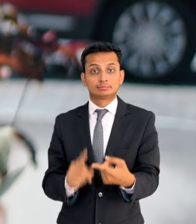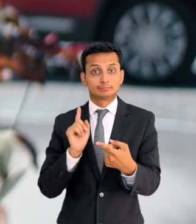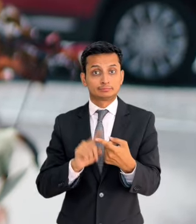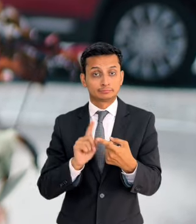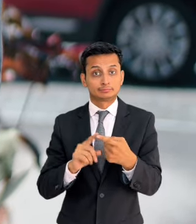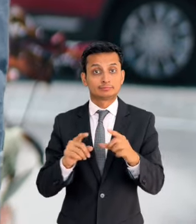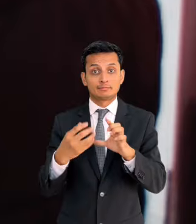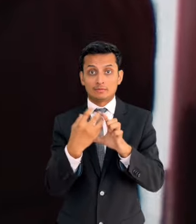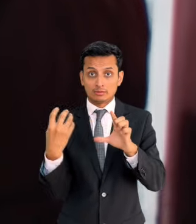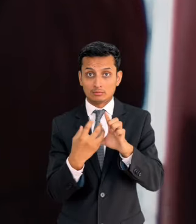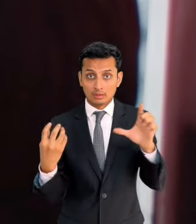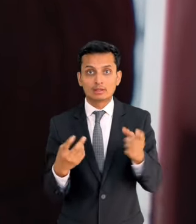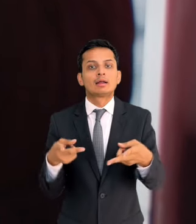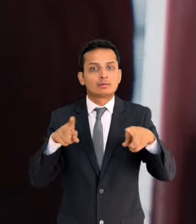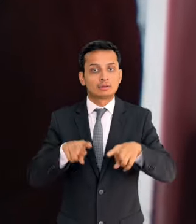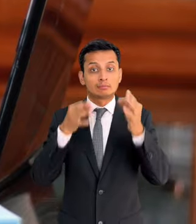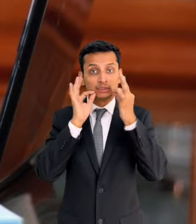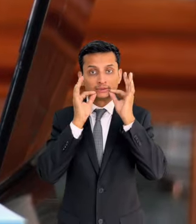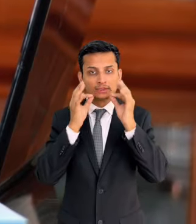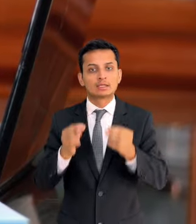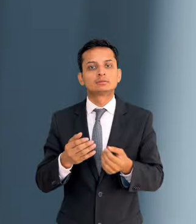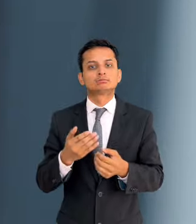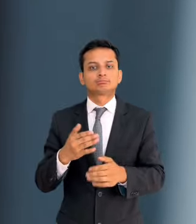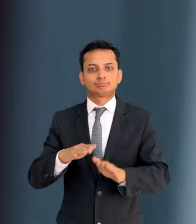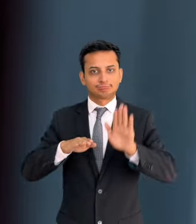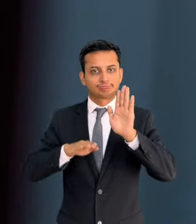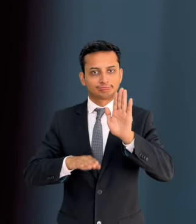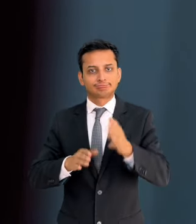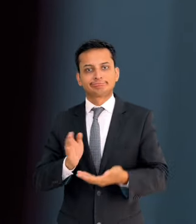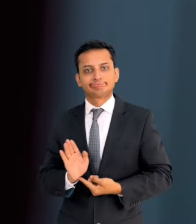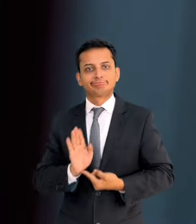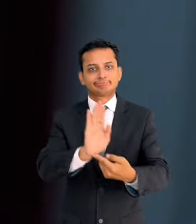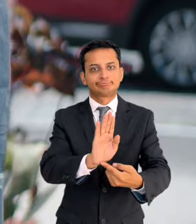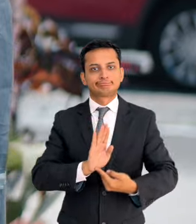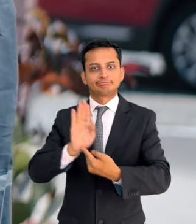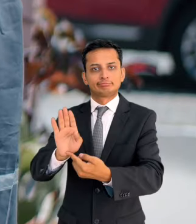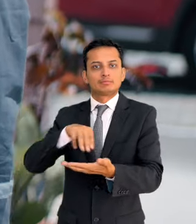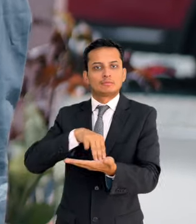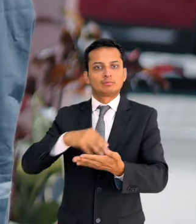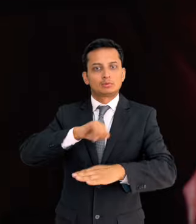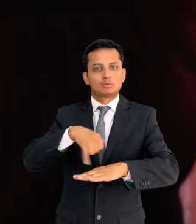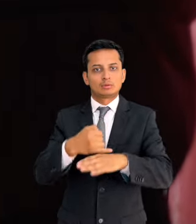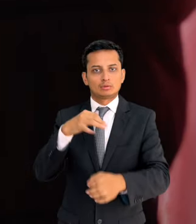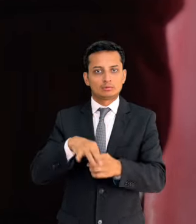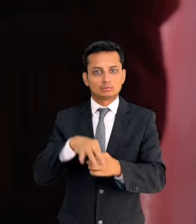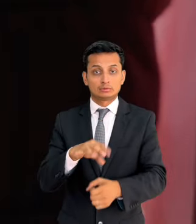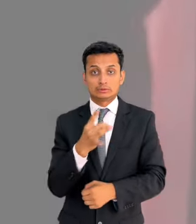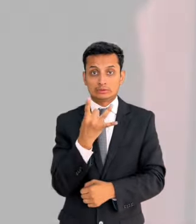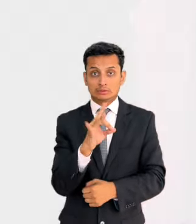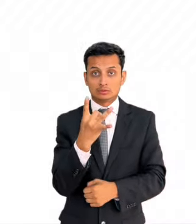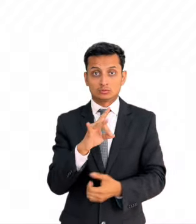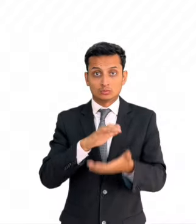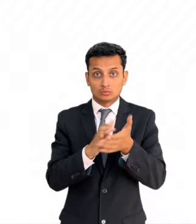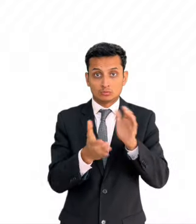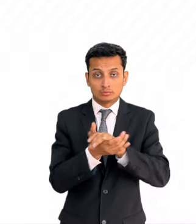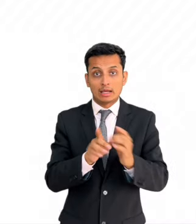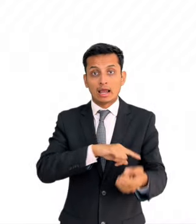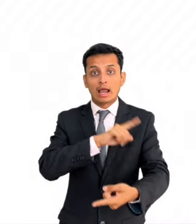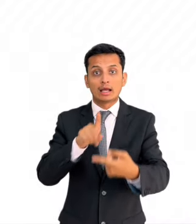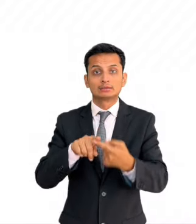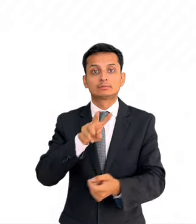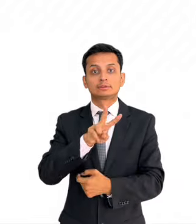notificará y entregará de manera presencial y virtual el nombramiento a los miembros de las juntas receptoras del voto, del 18